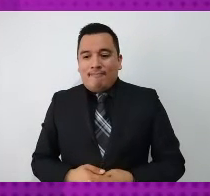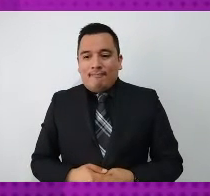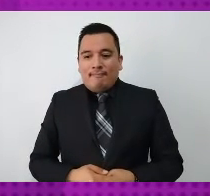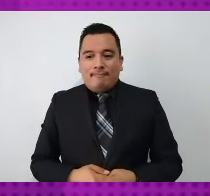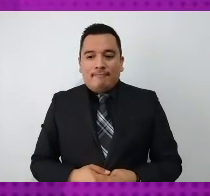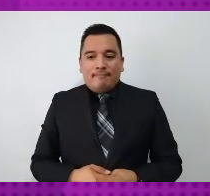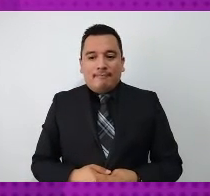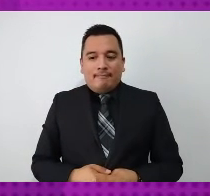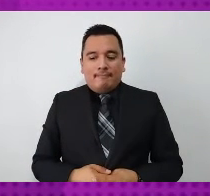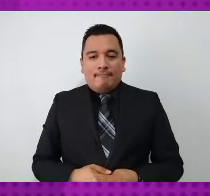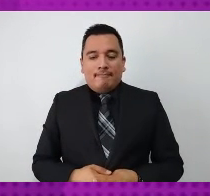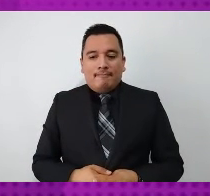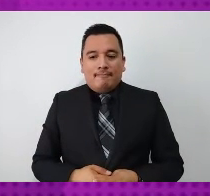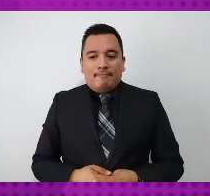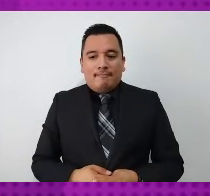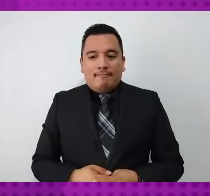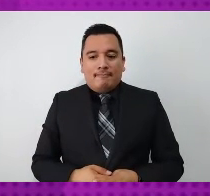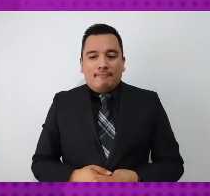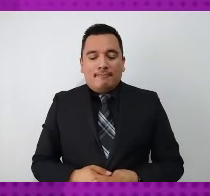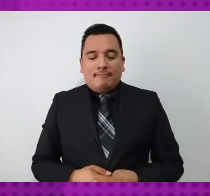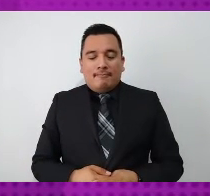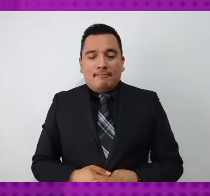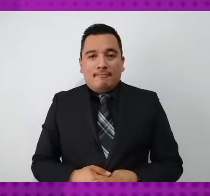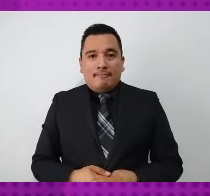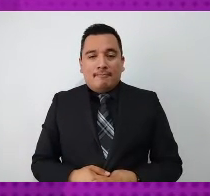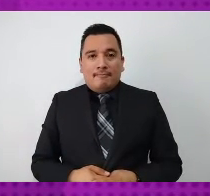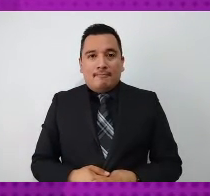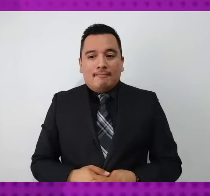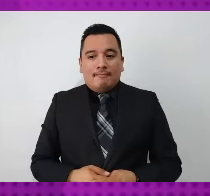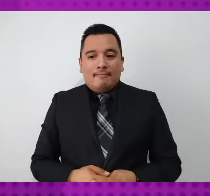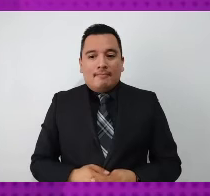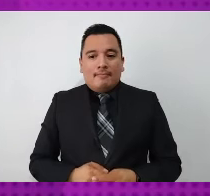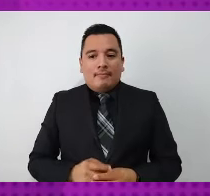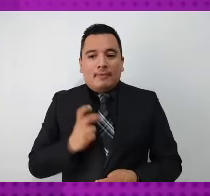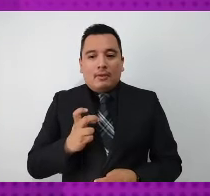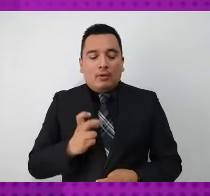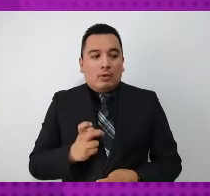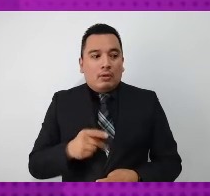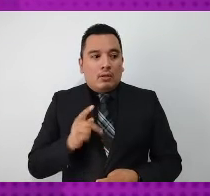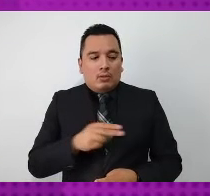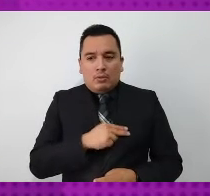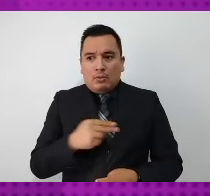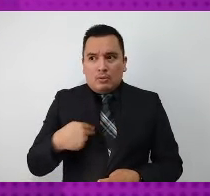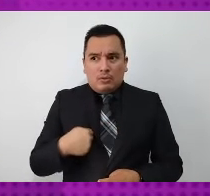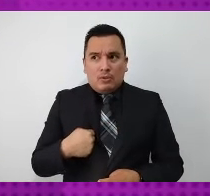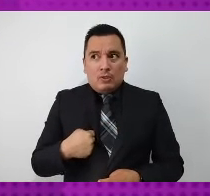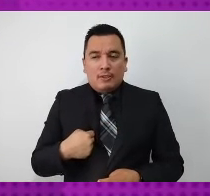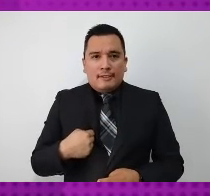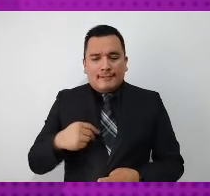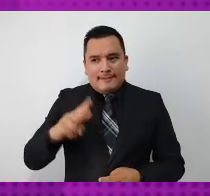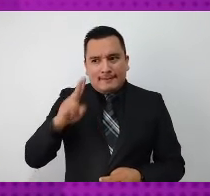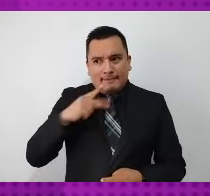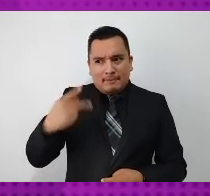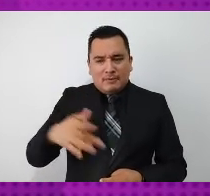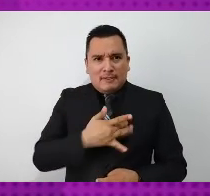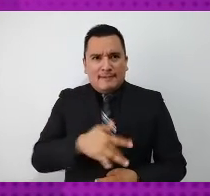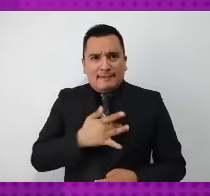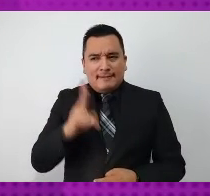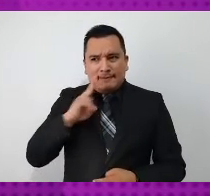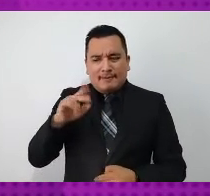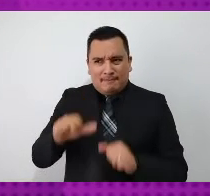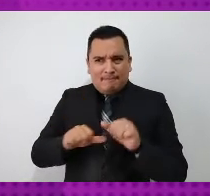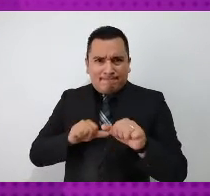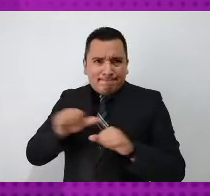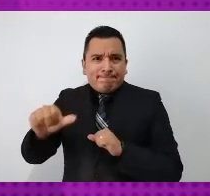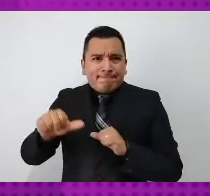y cuando debemos ponerlos en los zapatos del niño o de la niña del joven que sientes que